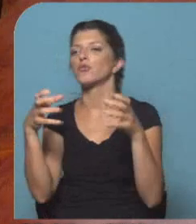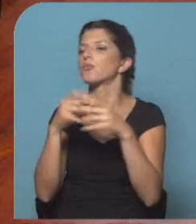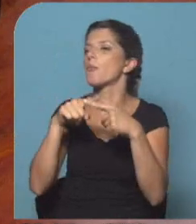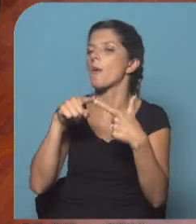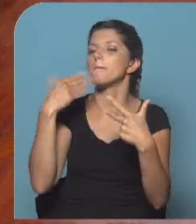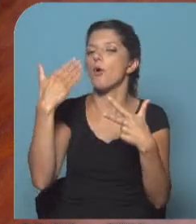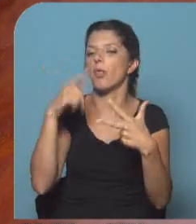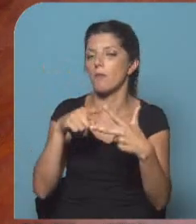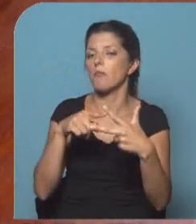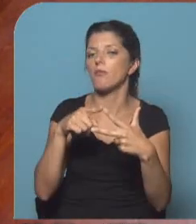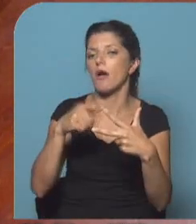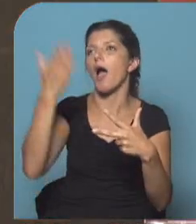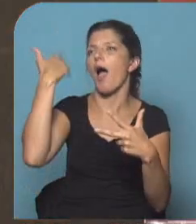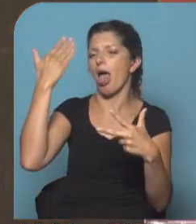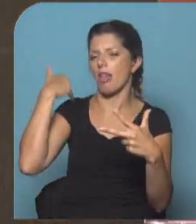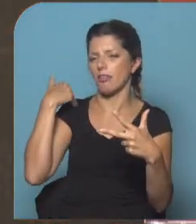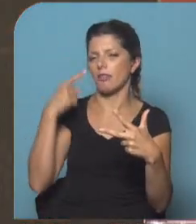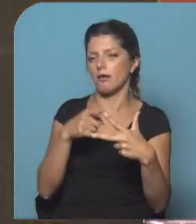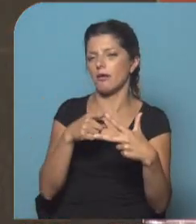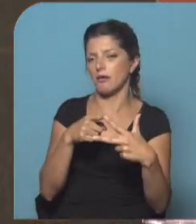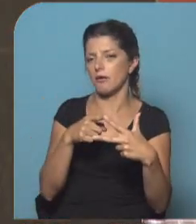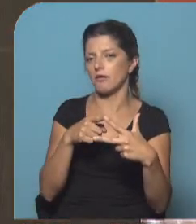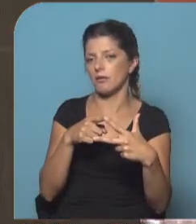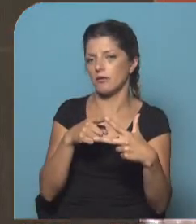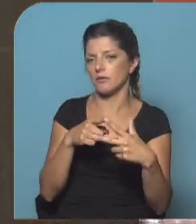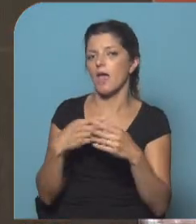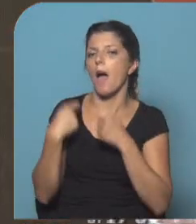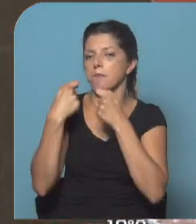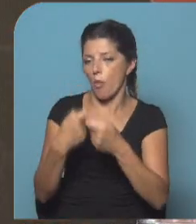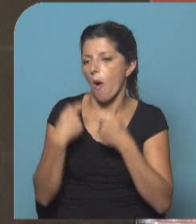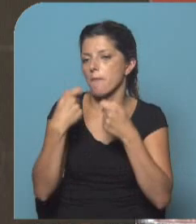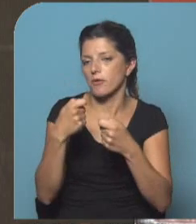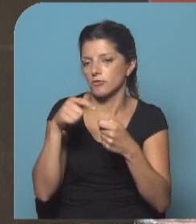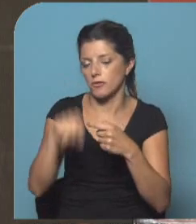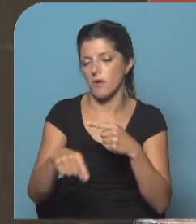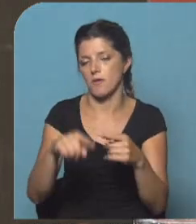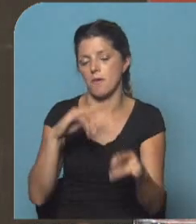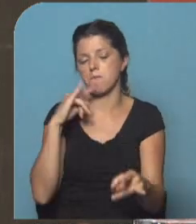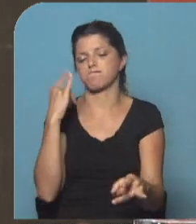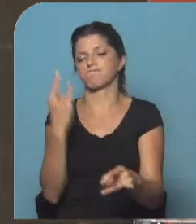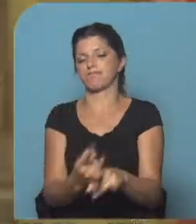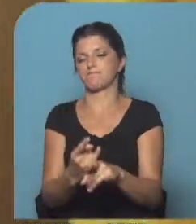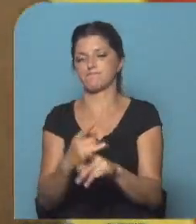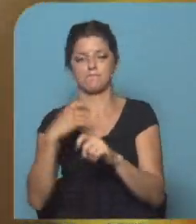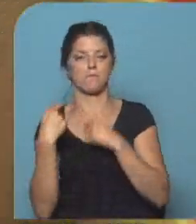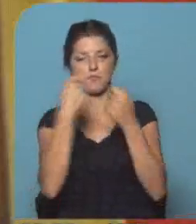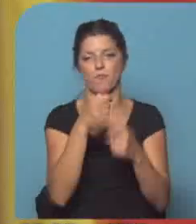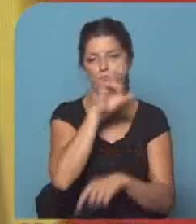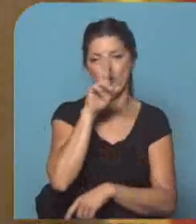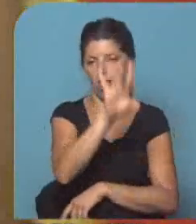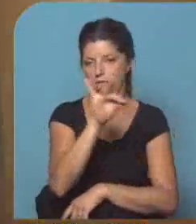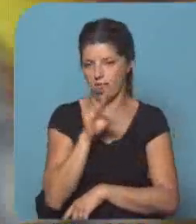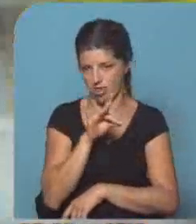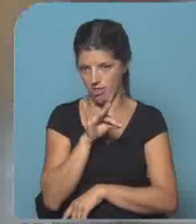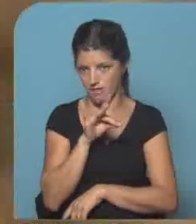claro, ese espacio que le era tan propio hasta ahora en la lectura que se hacía a nivel de todo el territorio español. Ahora,